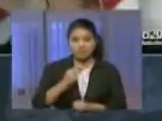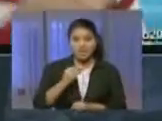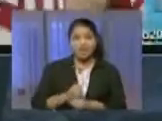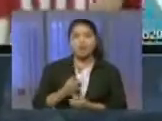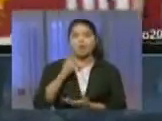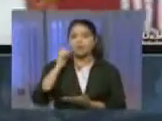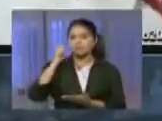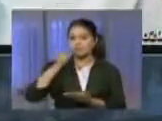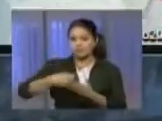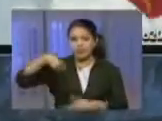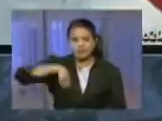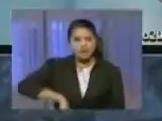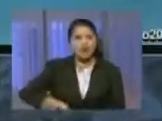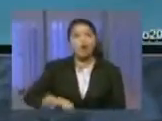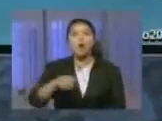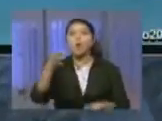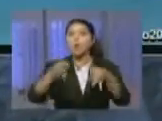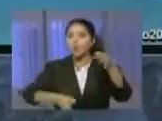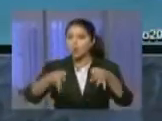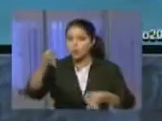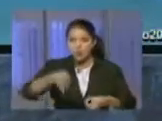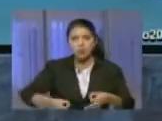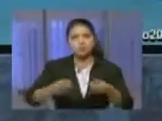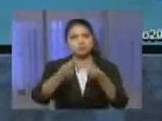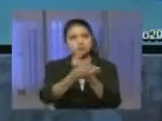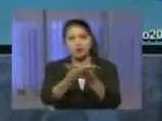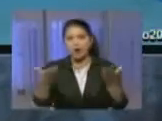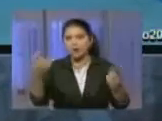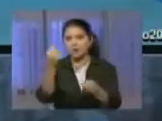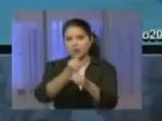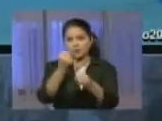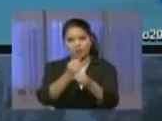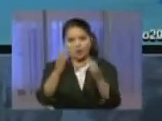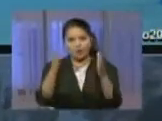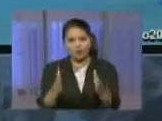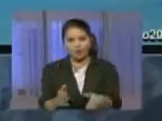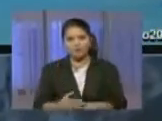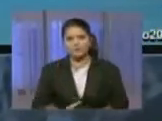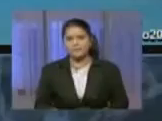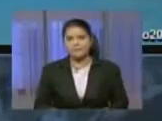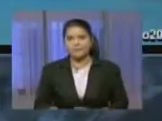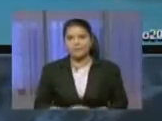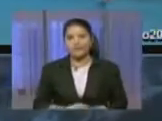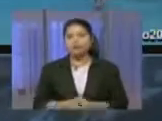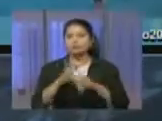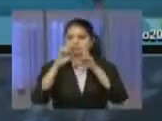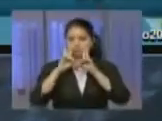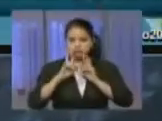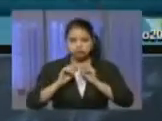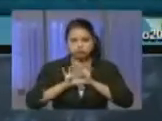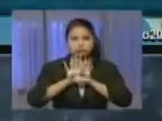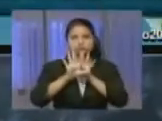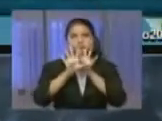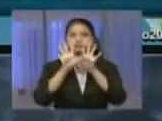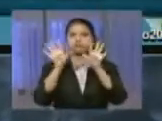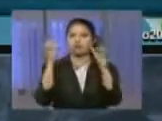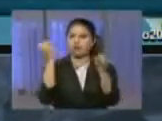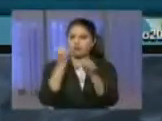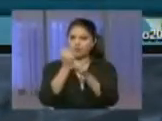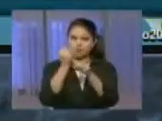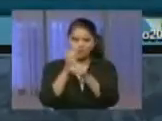salario justo y digno a la clase trabajadora con transparencia con